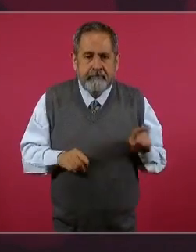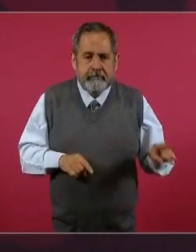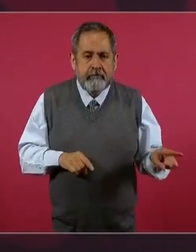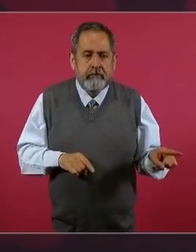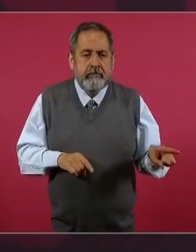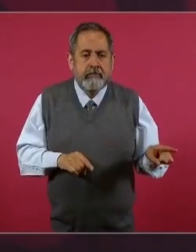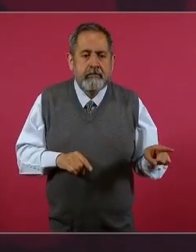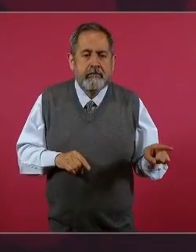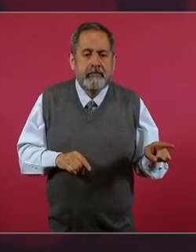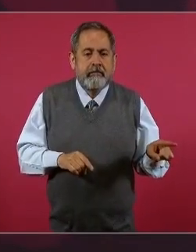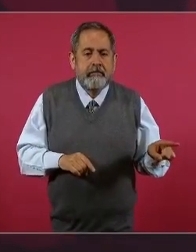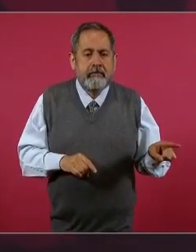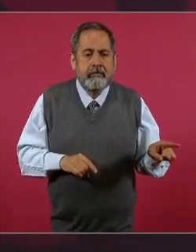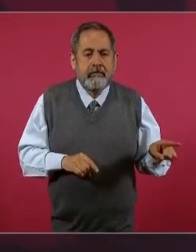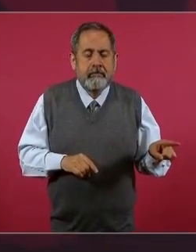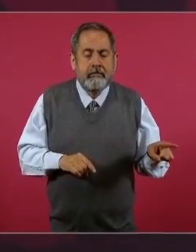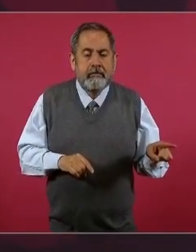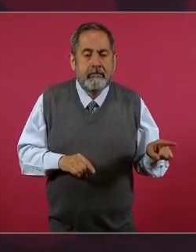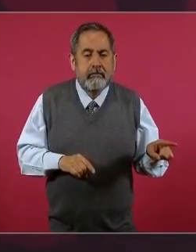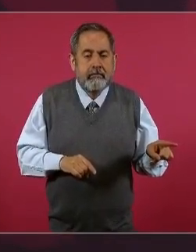de que cuando